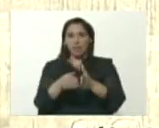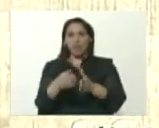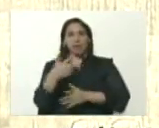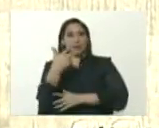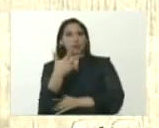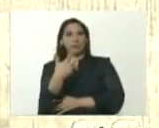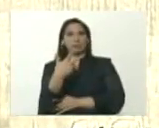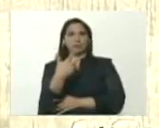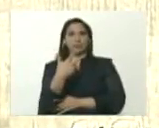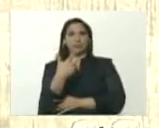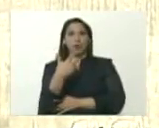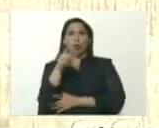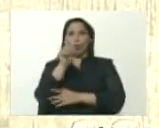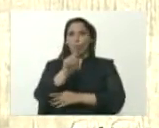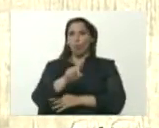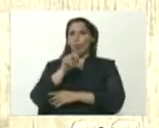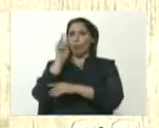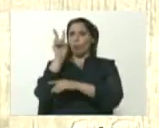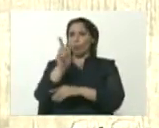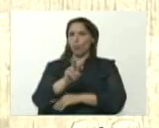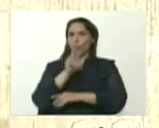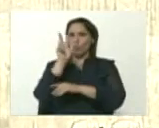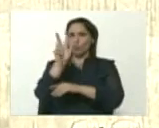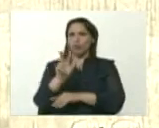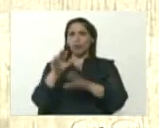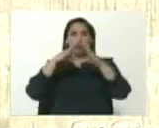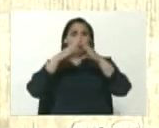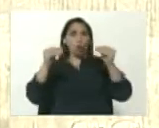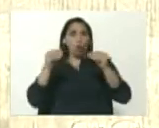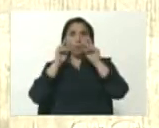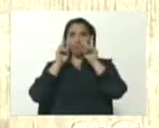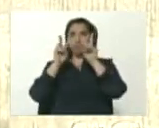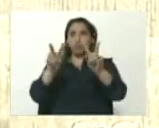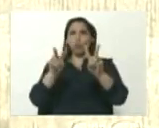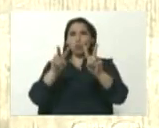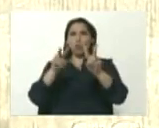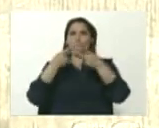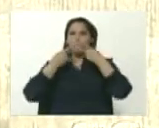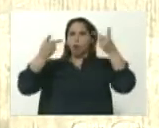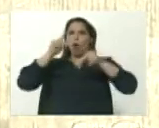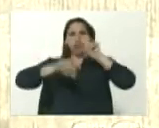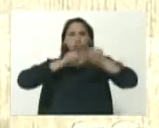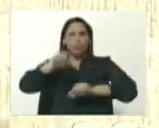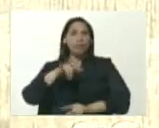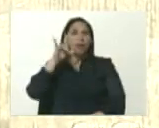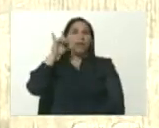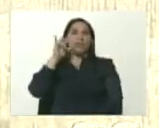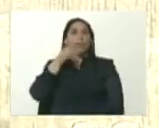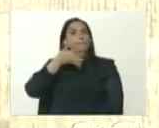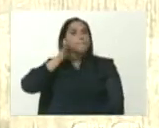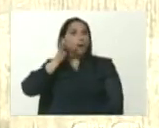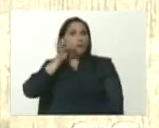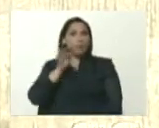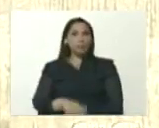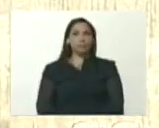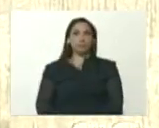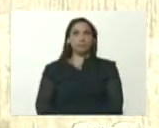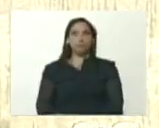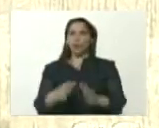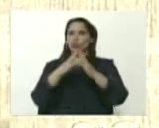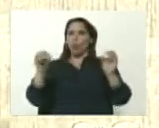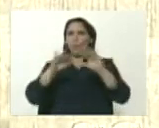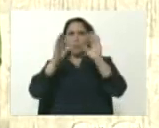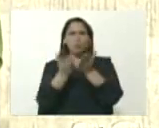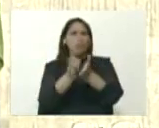tres, mostramos el video. Todo el mundo a reproducir en sus Twitter, Instagram, Facebook Live. Todo el